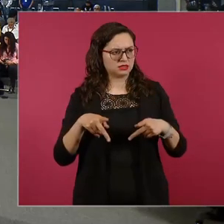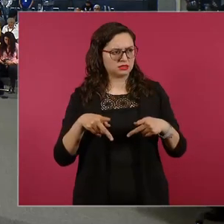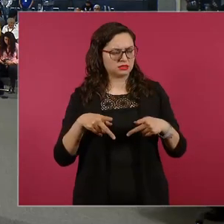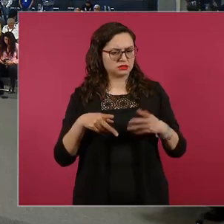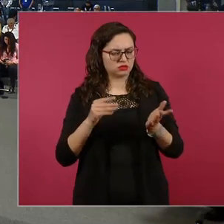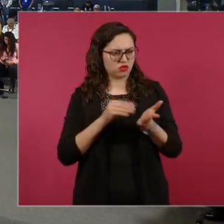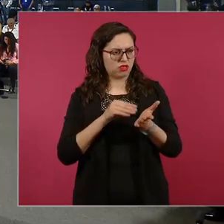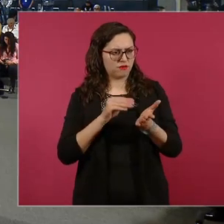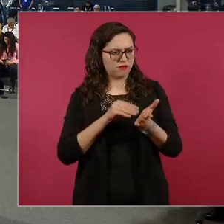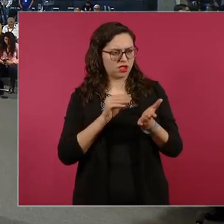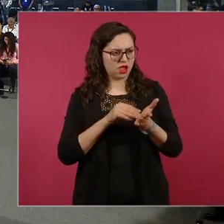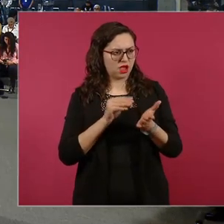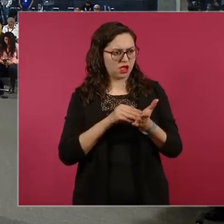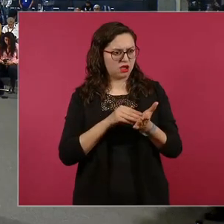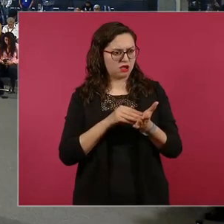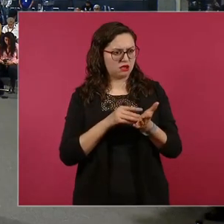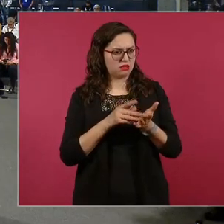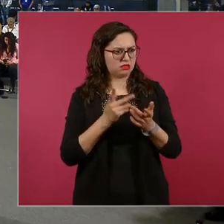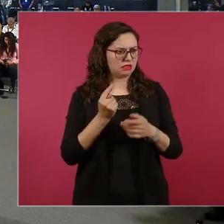siguen estando